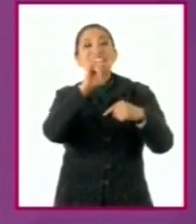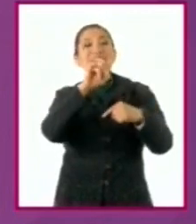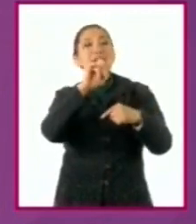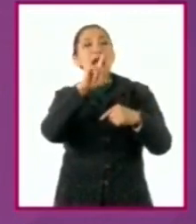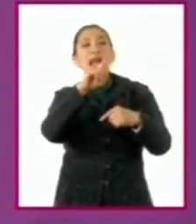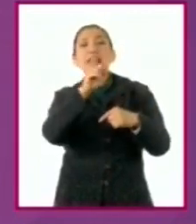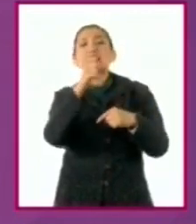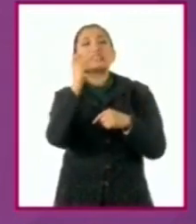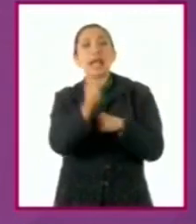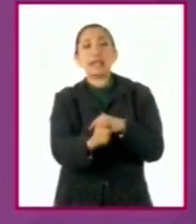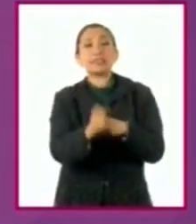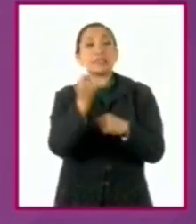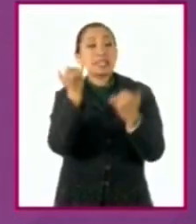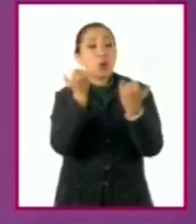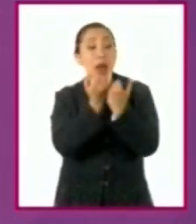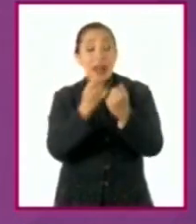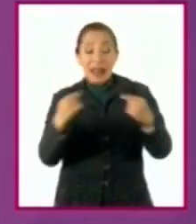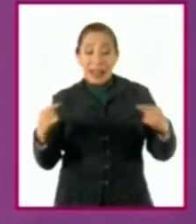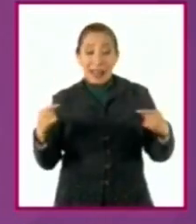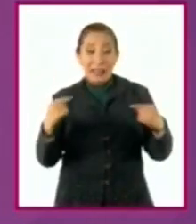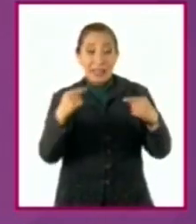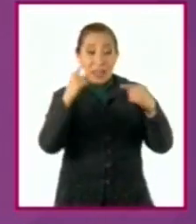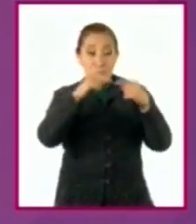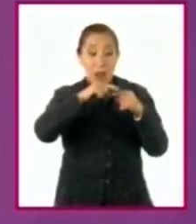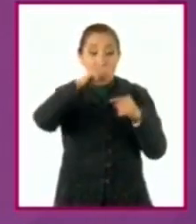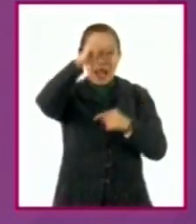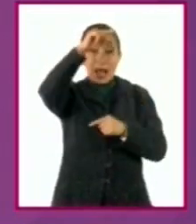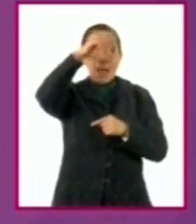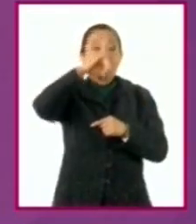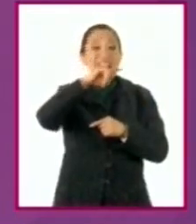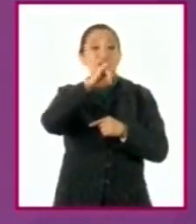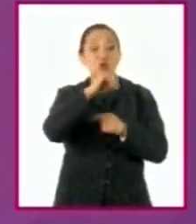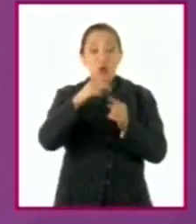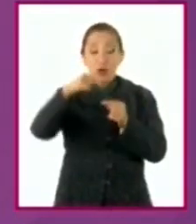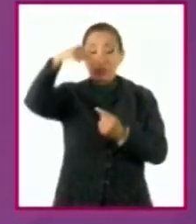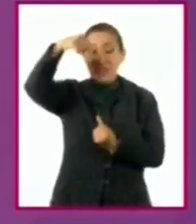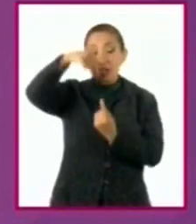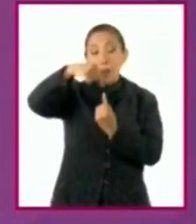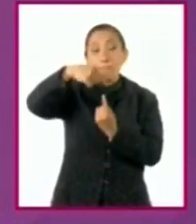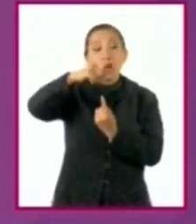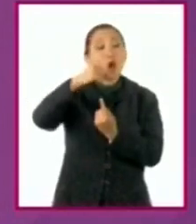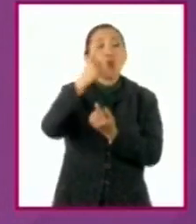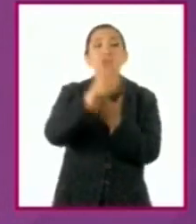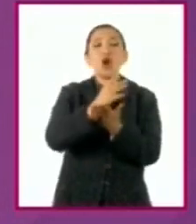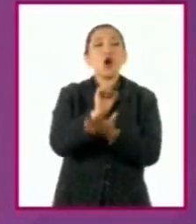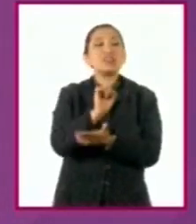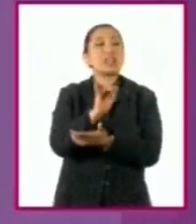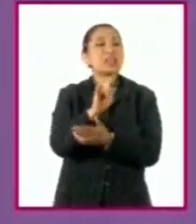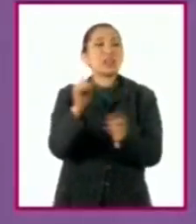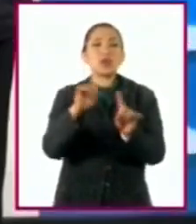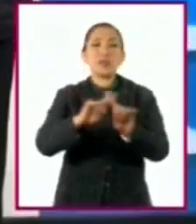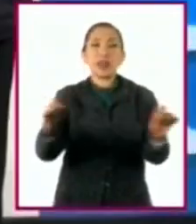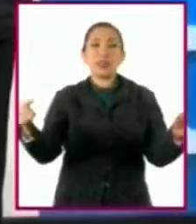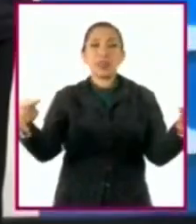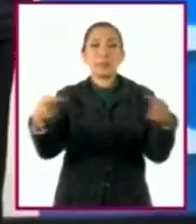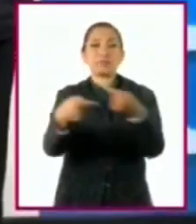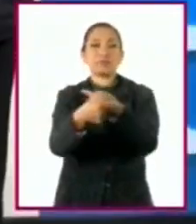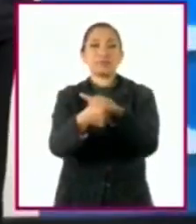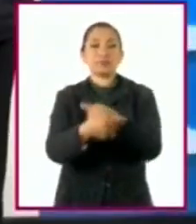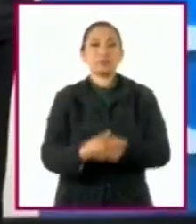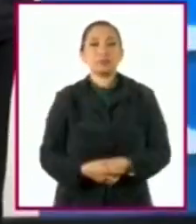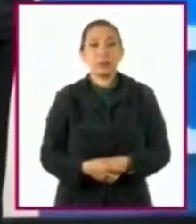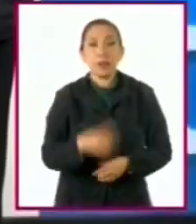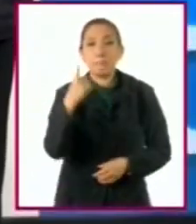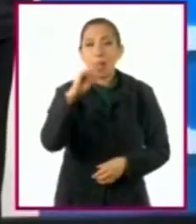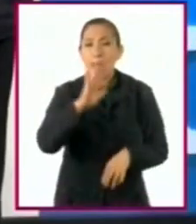decir, comparten dirección al igual que magnitud. Solamente el sentido es inverso.